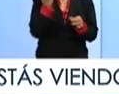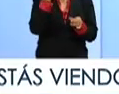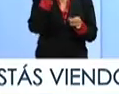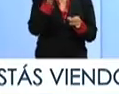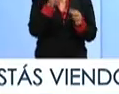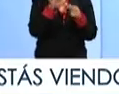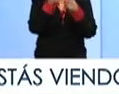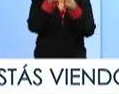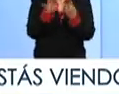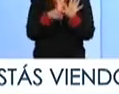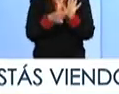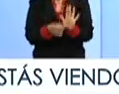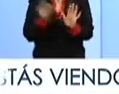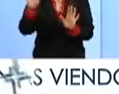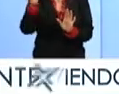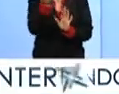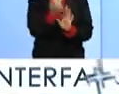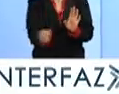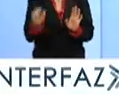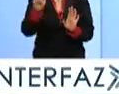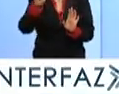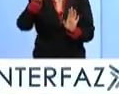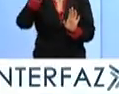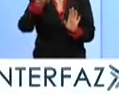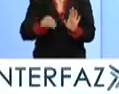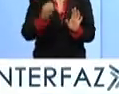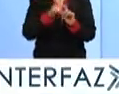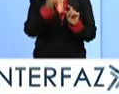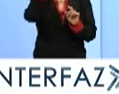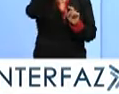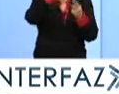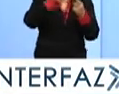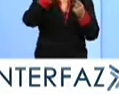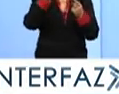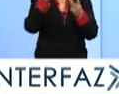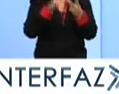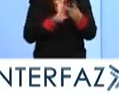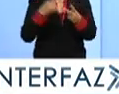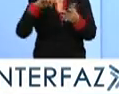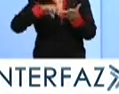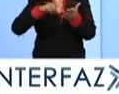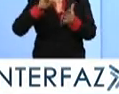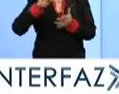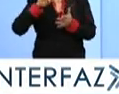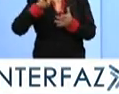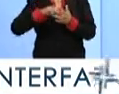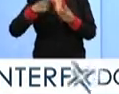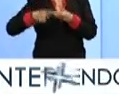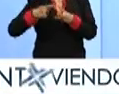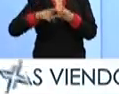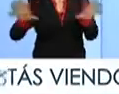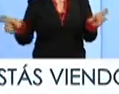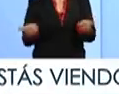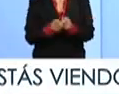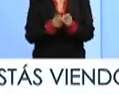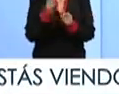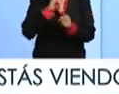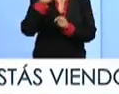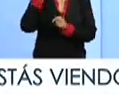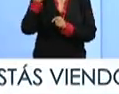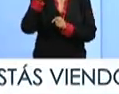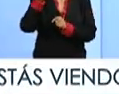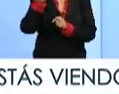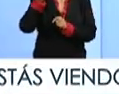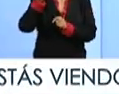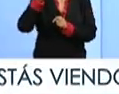apunte, están las famosas STEM, que son las siglas de ciencia, tecnología, ingeniería y matemáticas, pero ahora se le agrega una A,